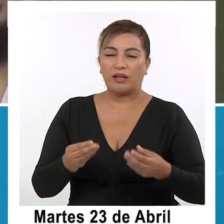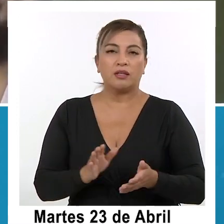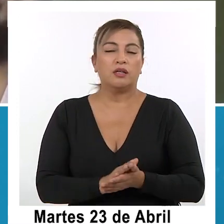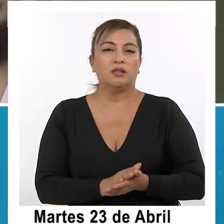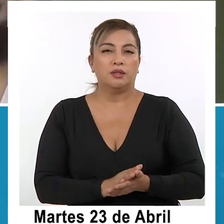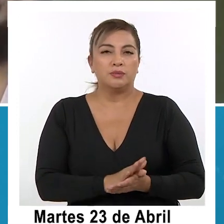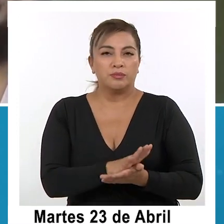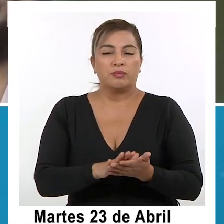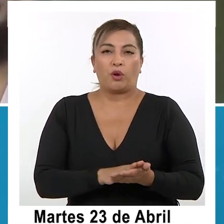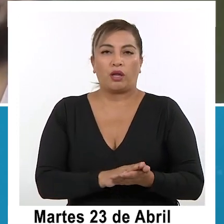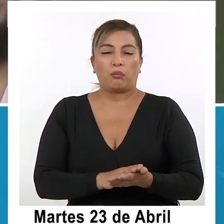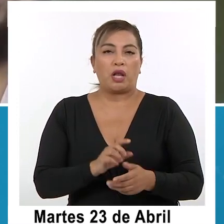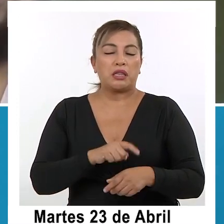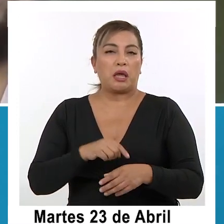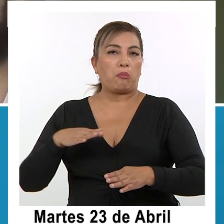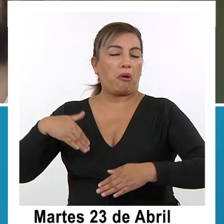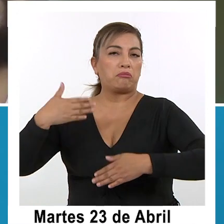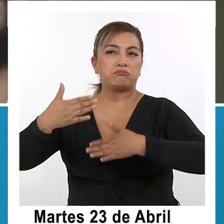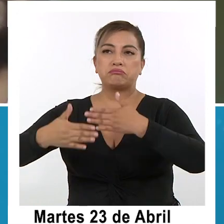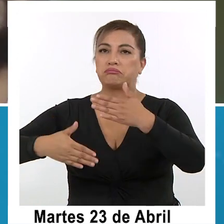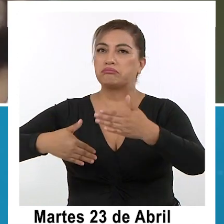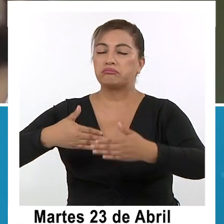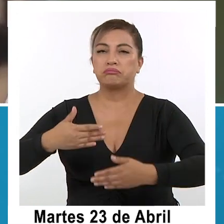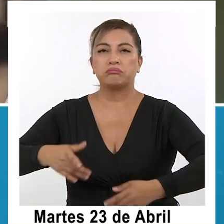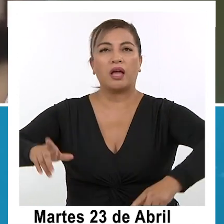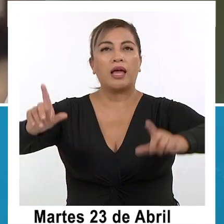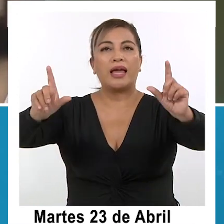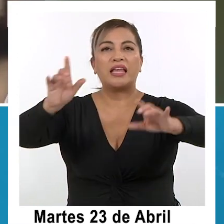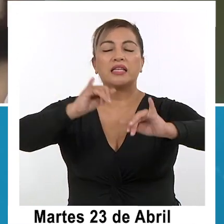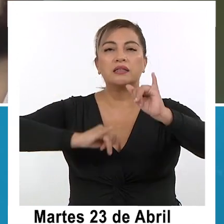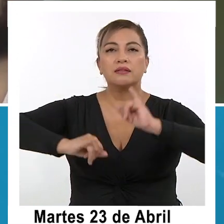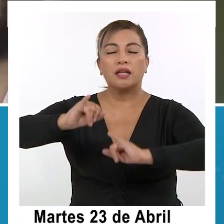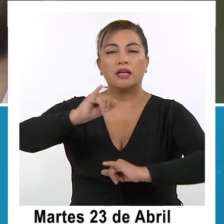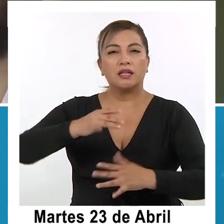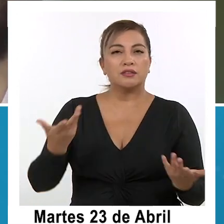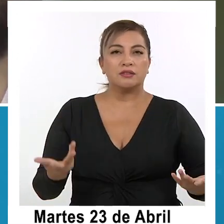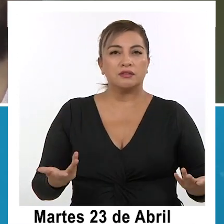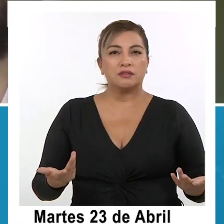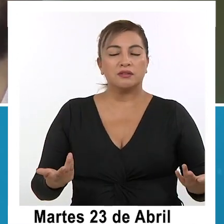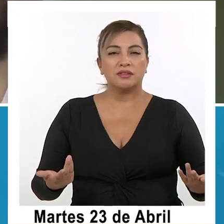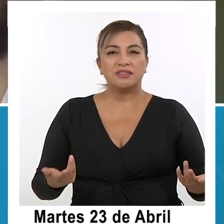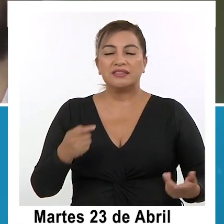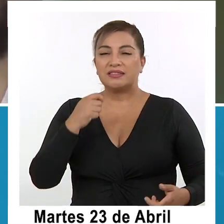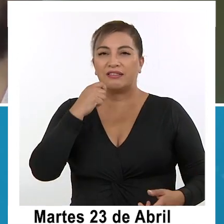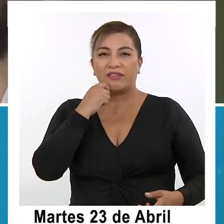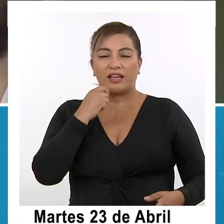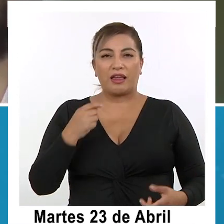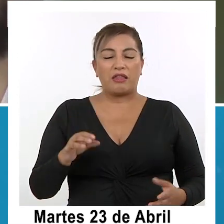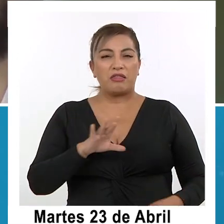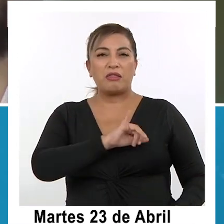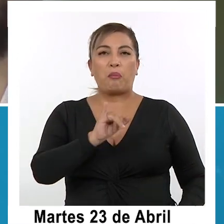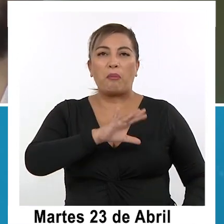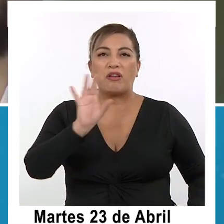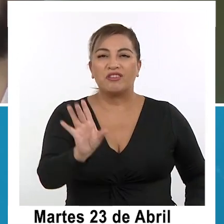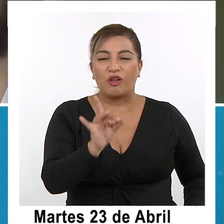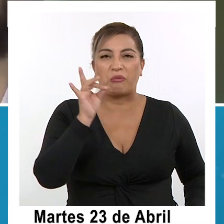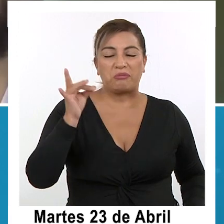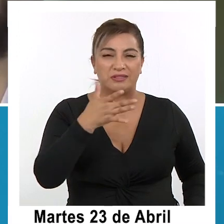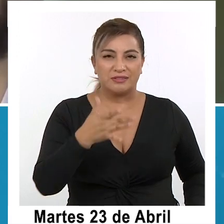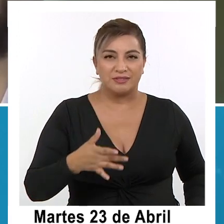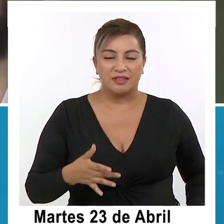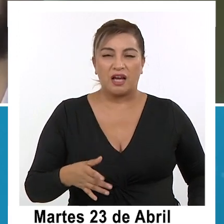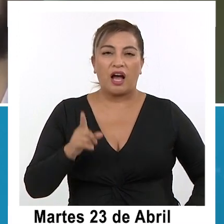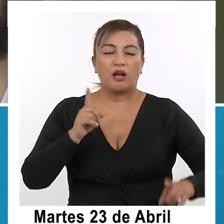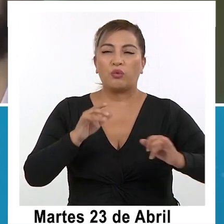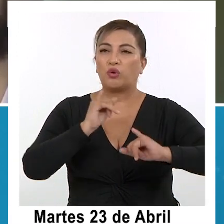transcurso del tiempo de la forma de usar internet se va respondiendo solo no como como sabrás cualquiera de nosotros que